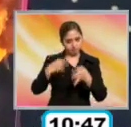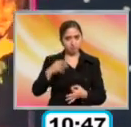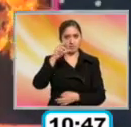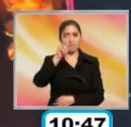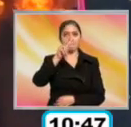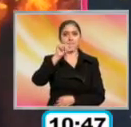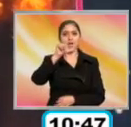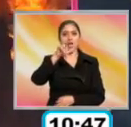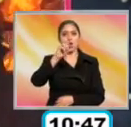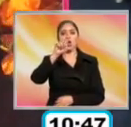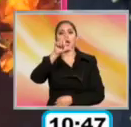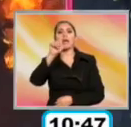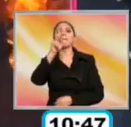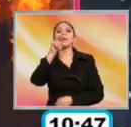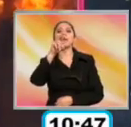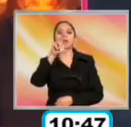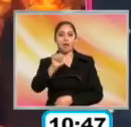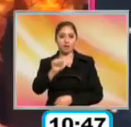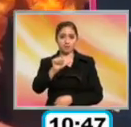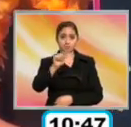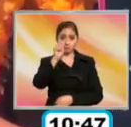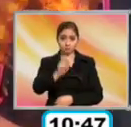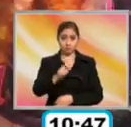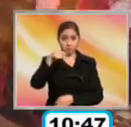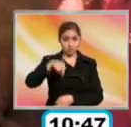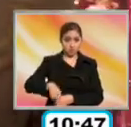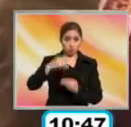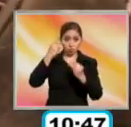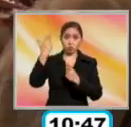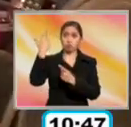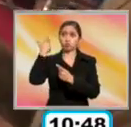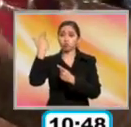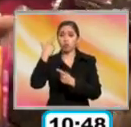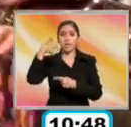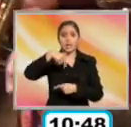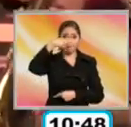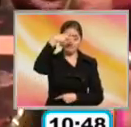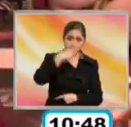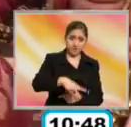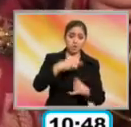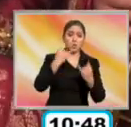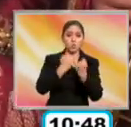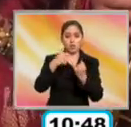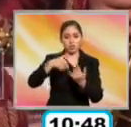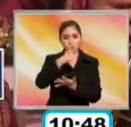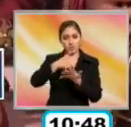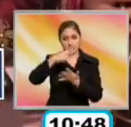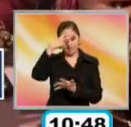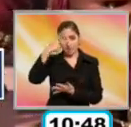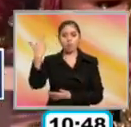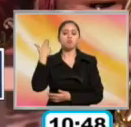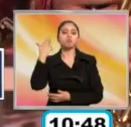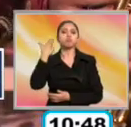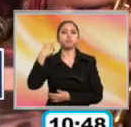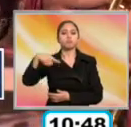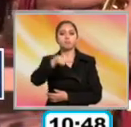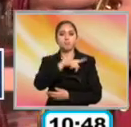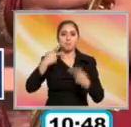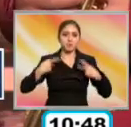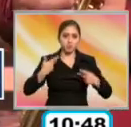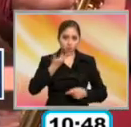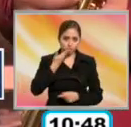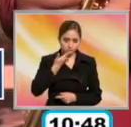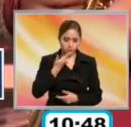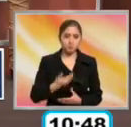les vengo a presentar Valió la Pena, ya está sonando en todo el país, ya está sonando en México, ya está sonando también aquí en la Ciudad de México. Oye, platícanos. Has